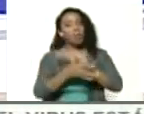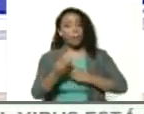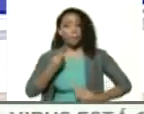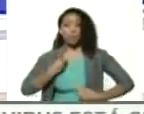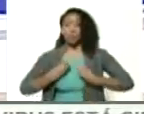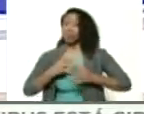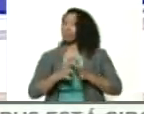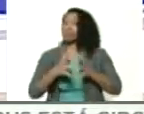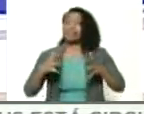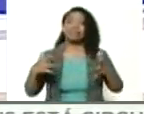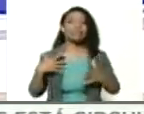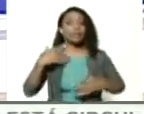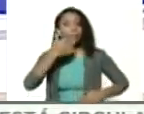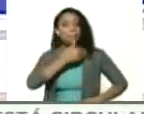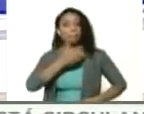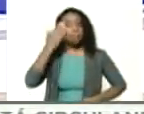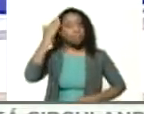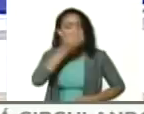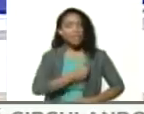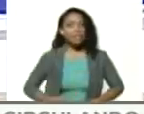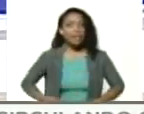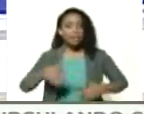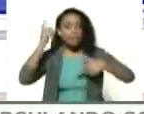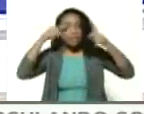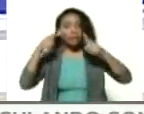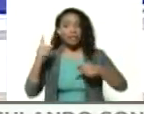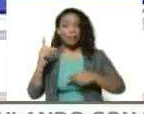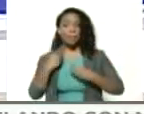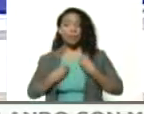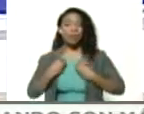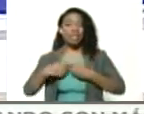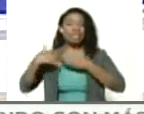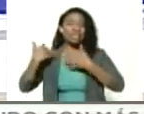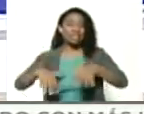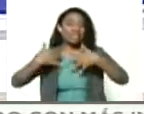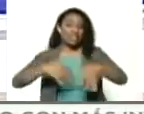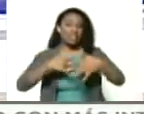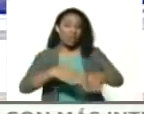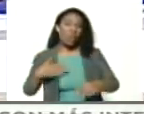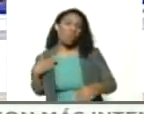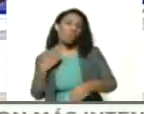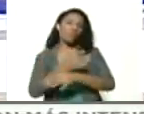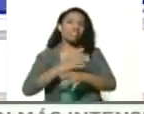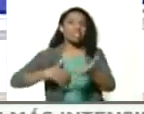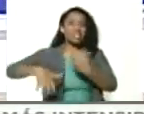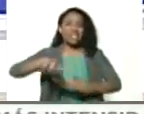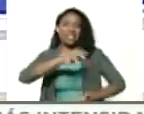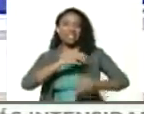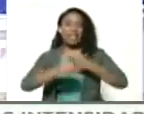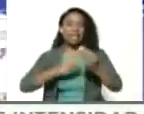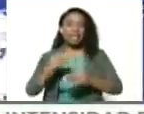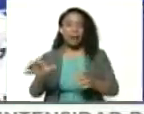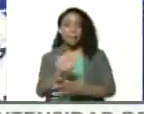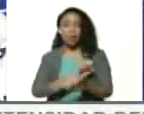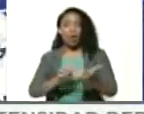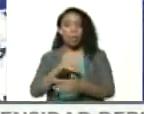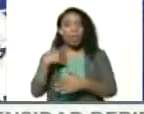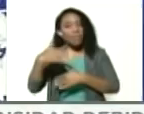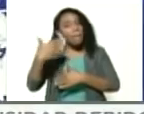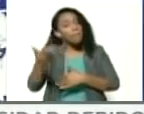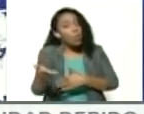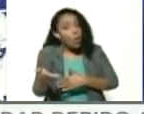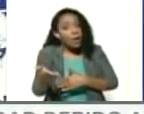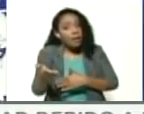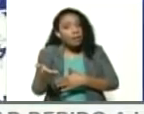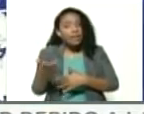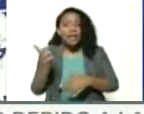del comandante Chávez que el pueblo saliera indignado y todo esto se desbocara. Se